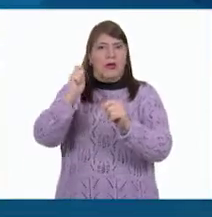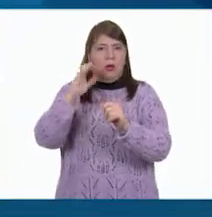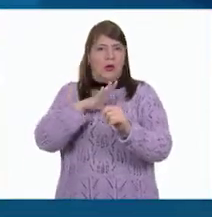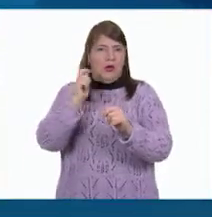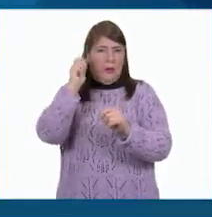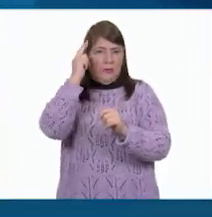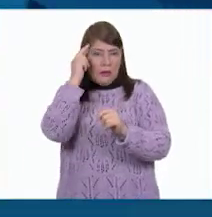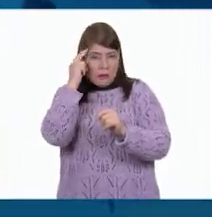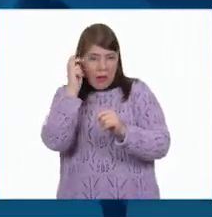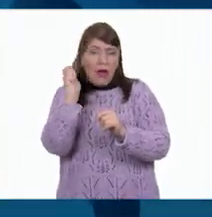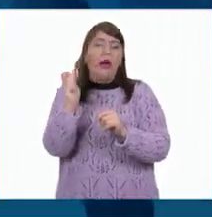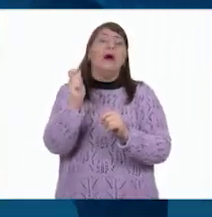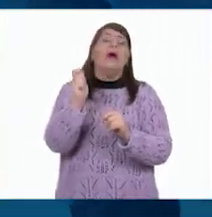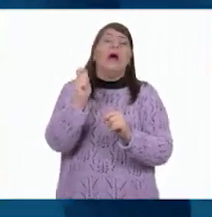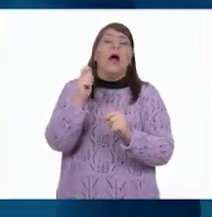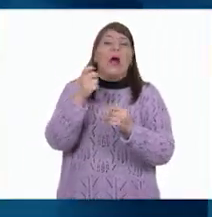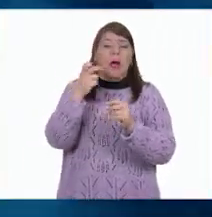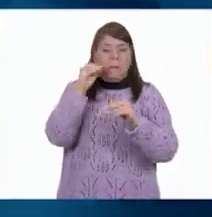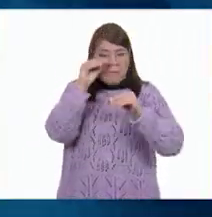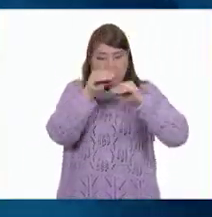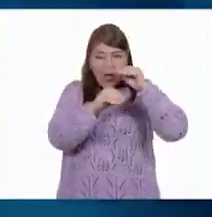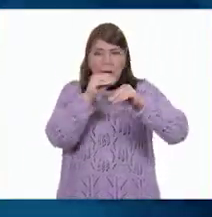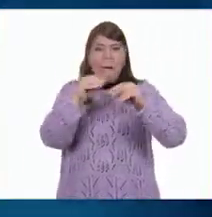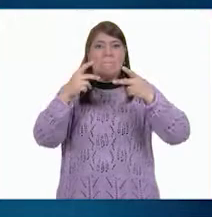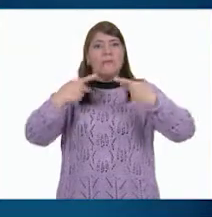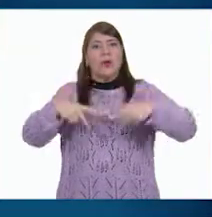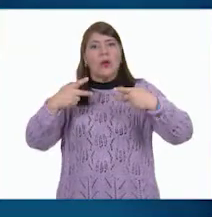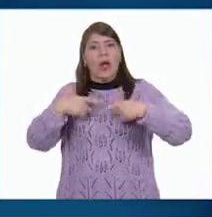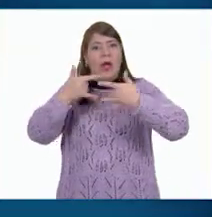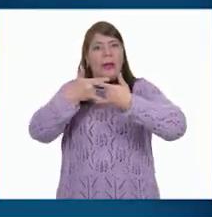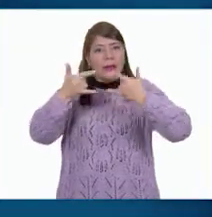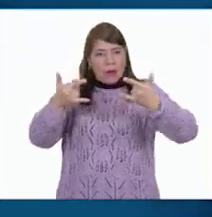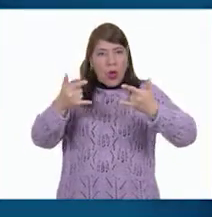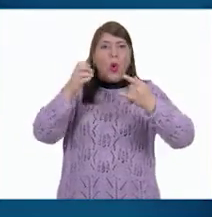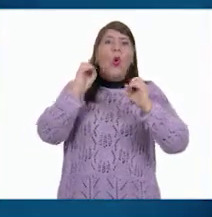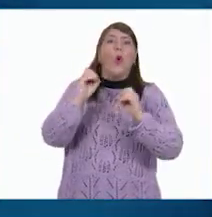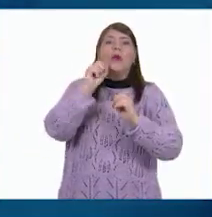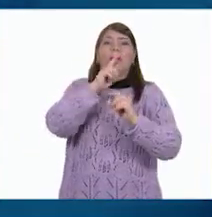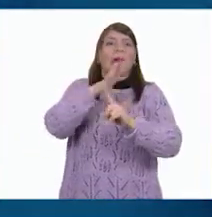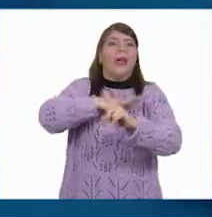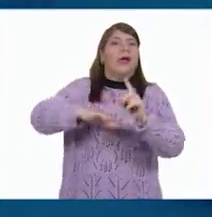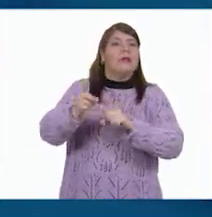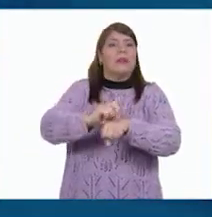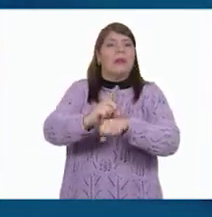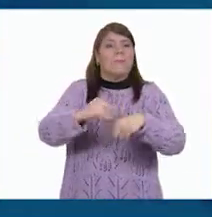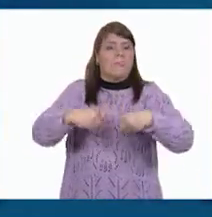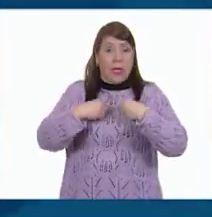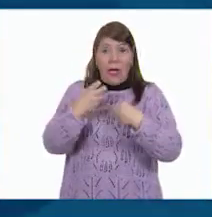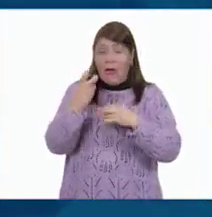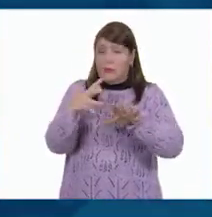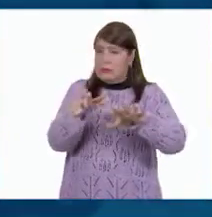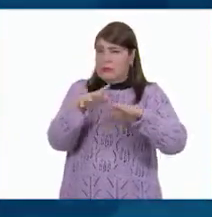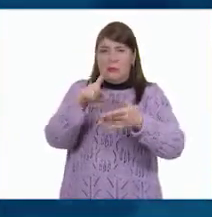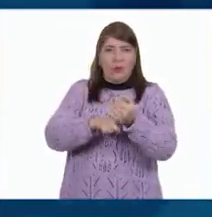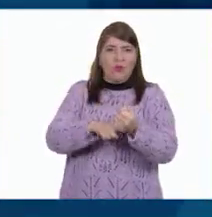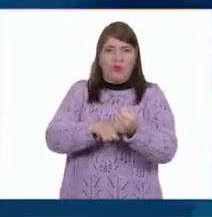a personajes históricos hasta personajes de la vida cotidiana. Esa es la maravilla de esta obra.